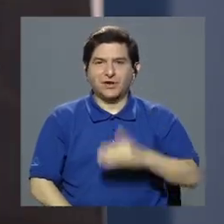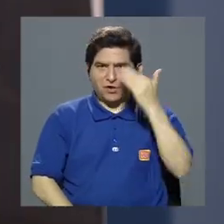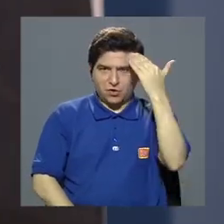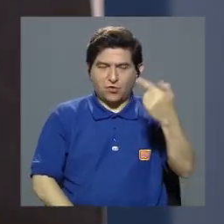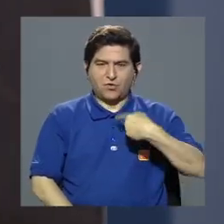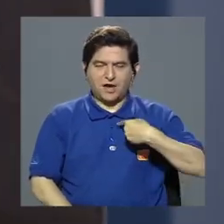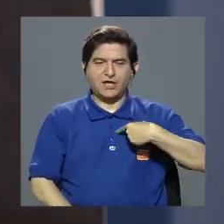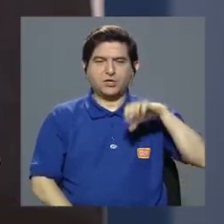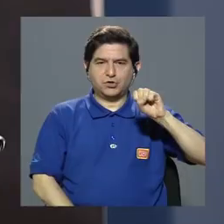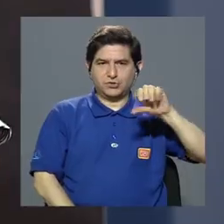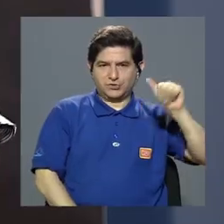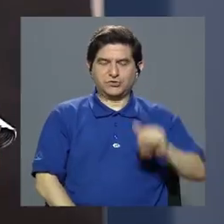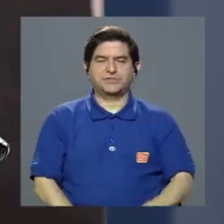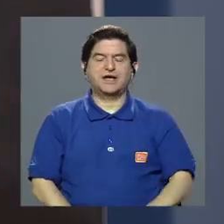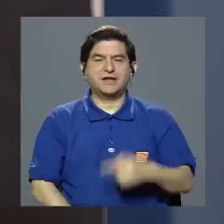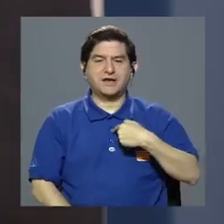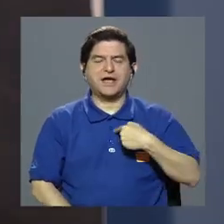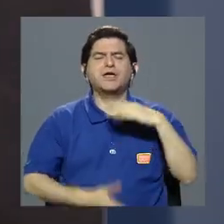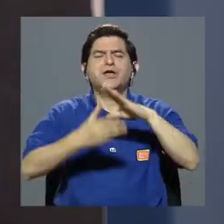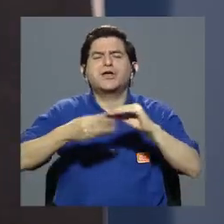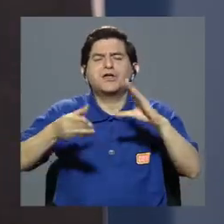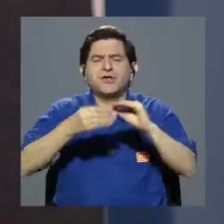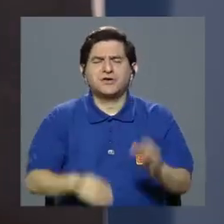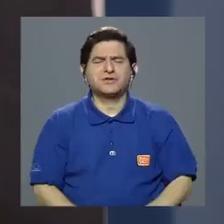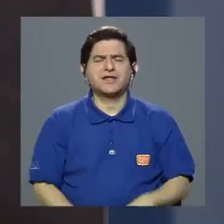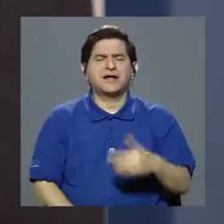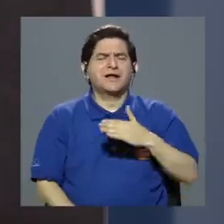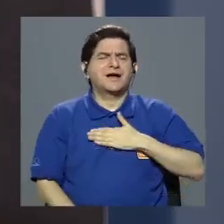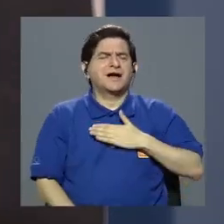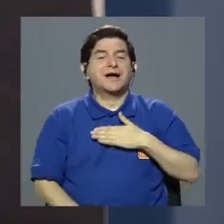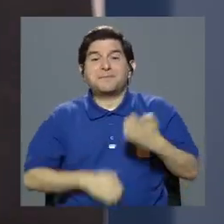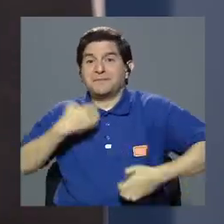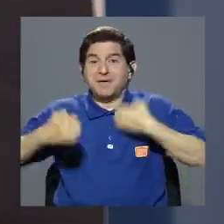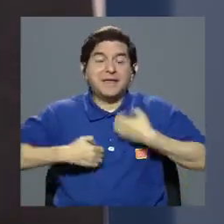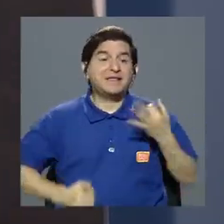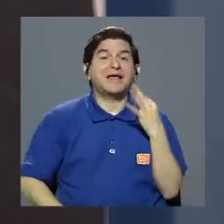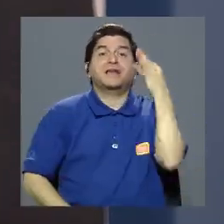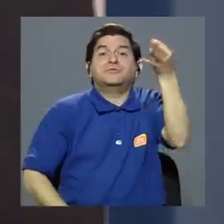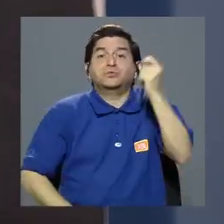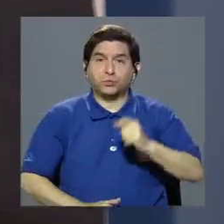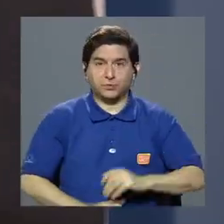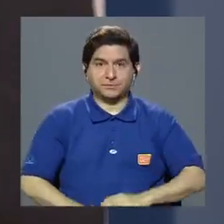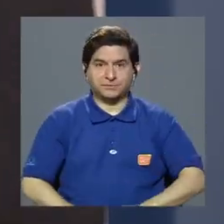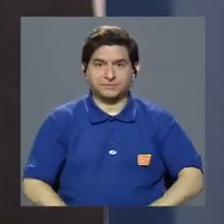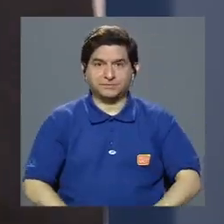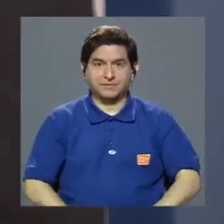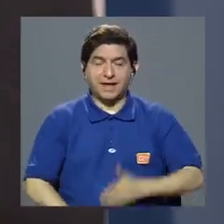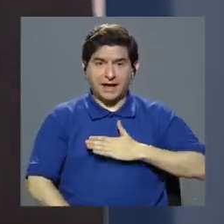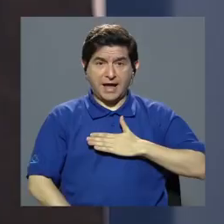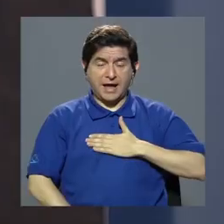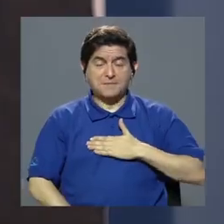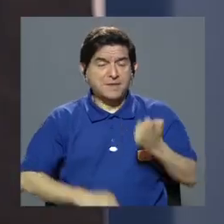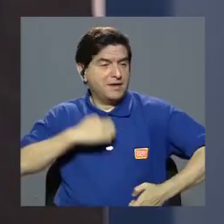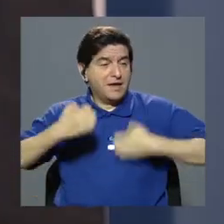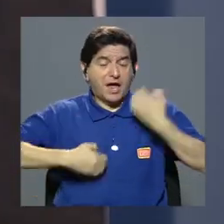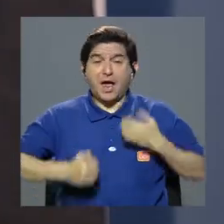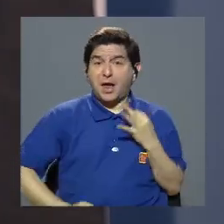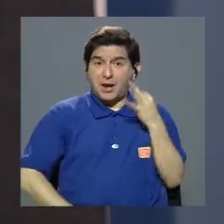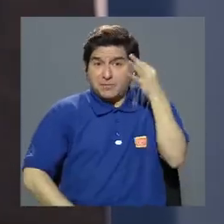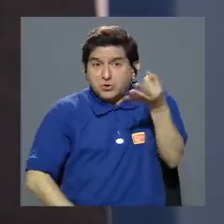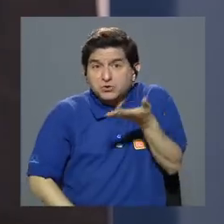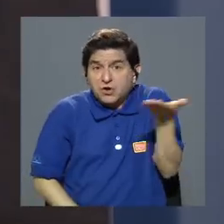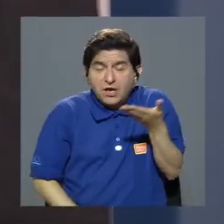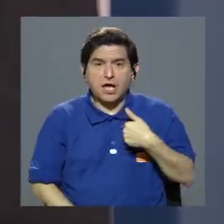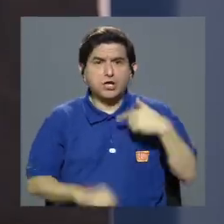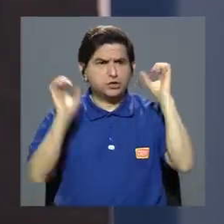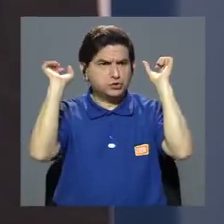hola yo soy susana y les voy a contar que es lo que más me emociona el futuro a mí lo que más me emociona en